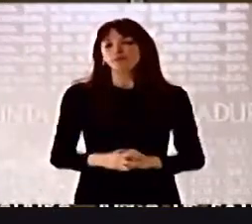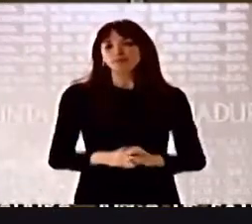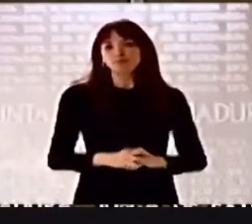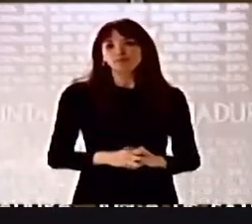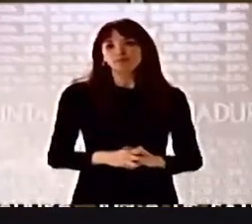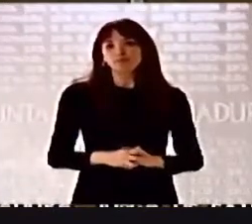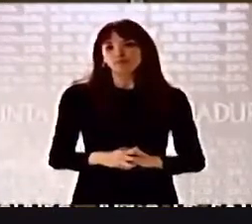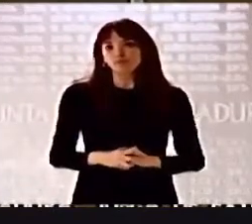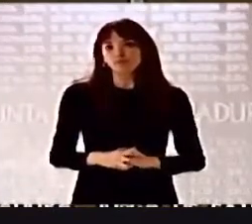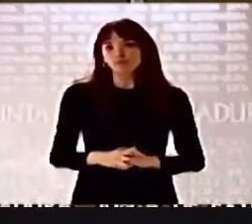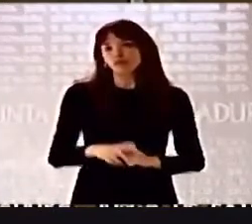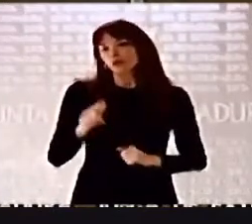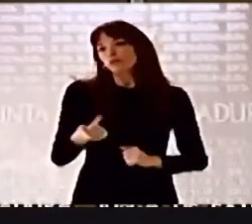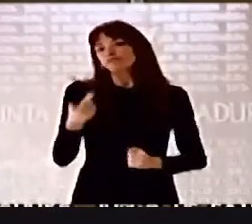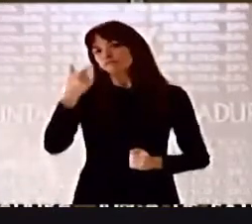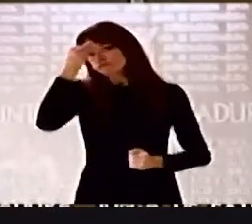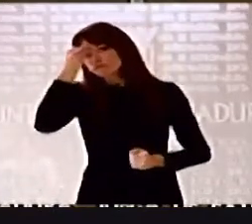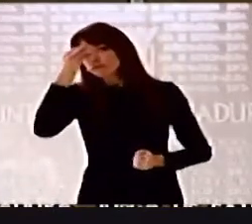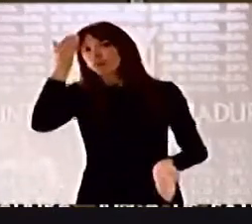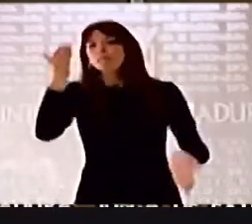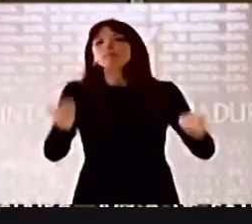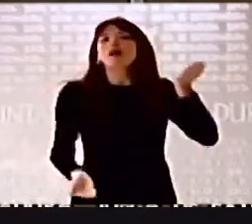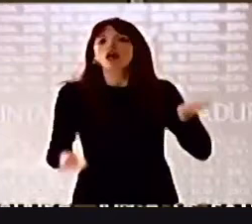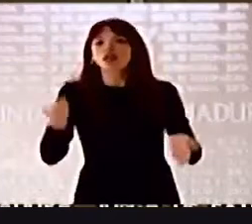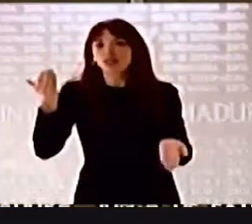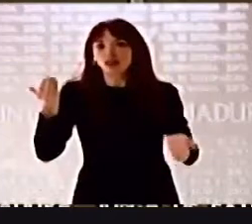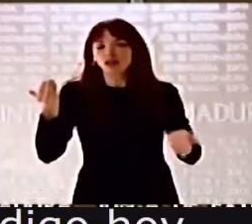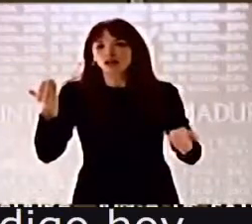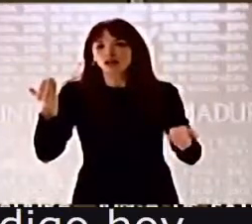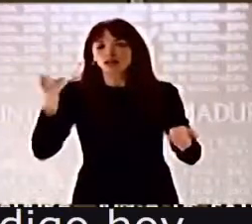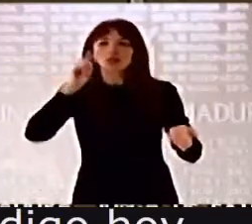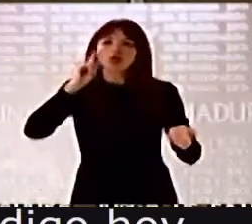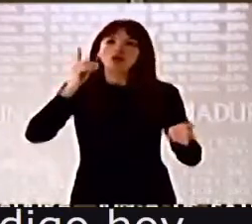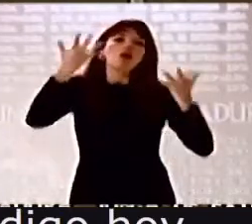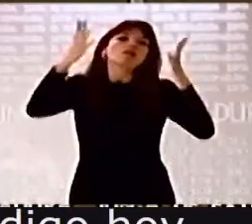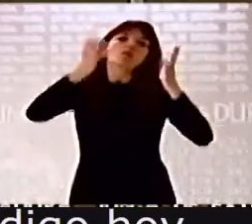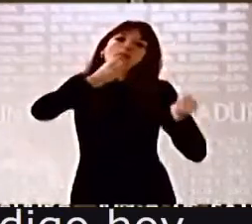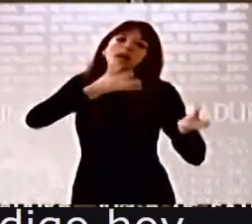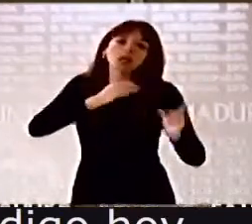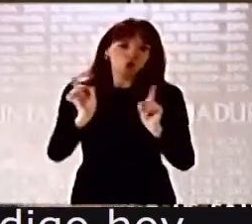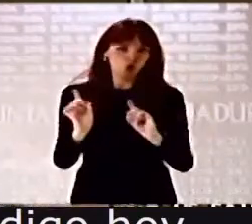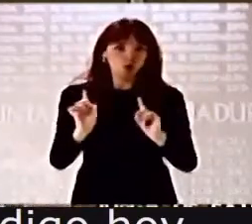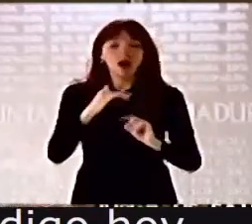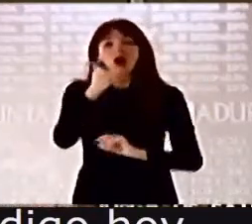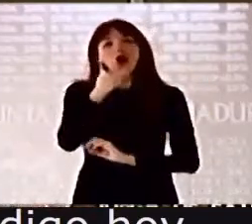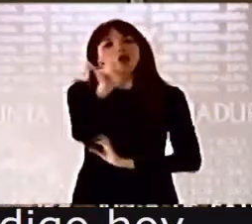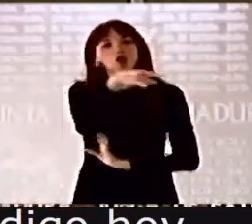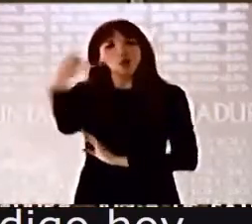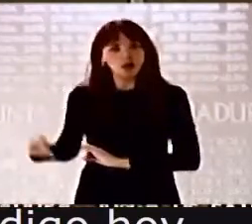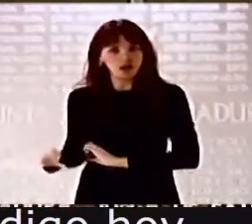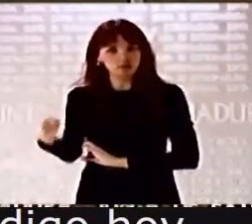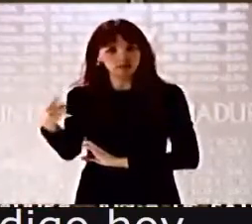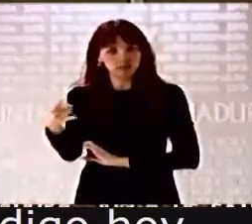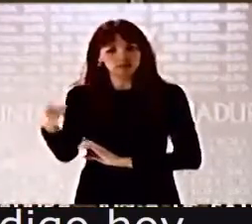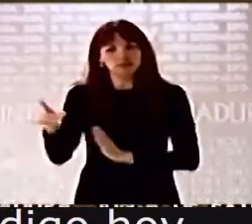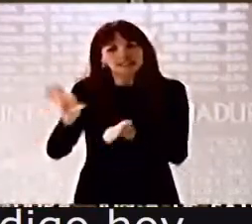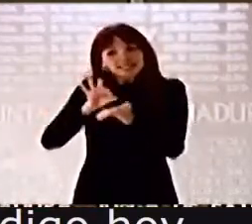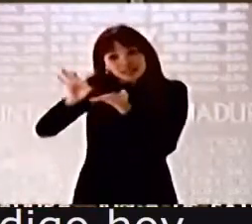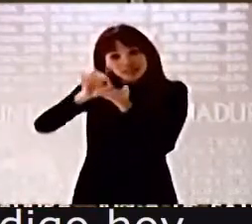digo, hoy hacen balance otros. Yo sé que no nos van a tocar las palmas, pero hemos duplicado el dinero de los seguros agrarios.